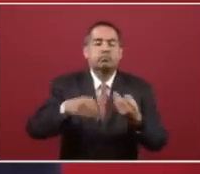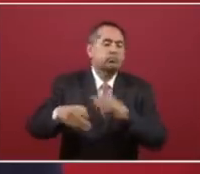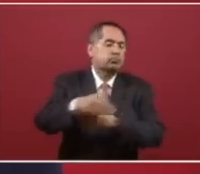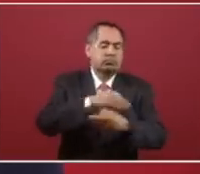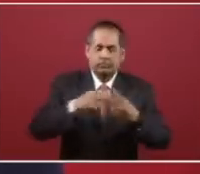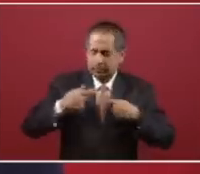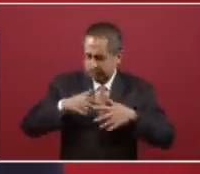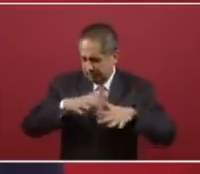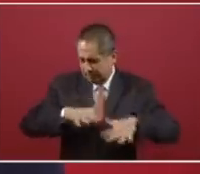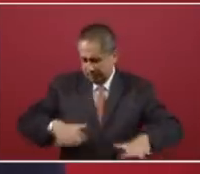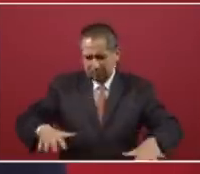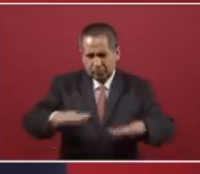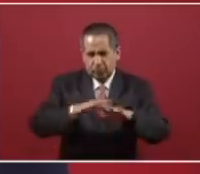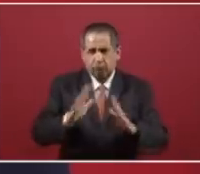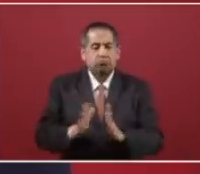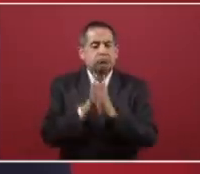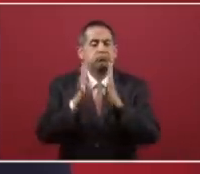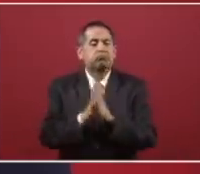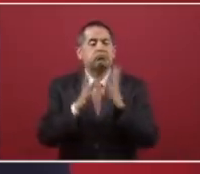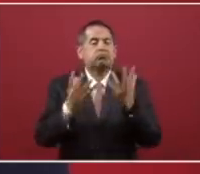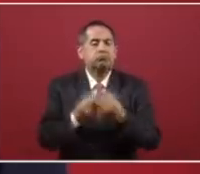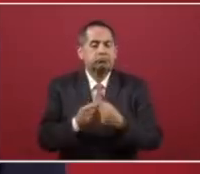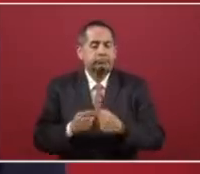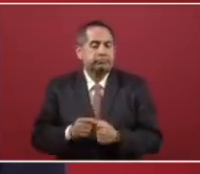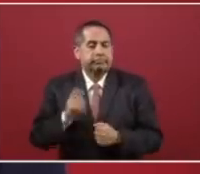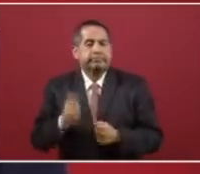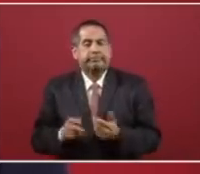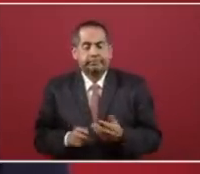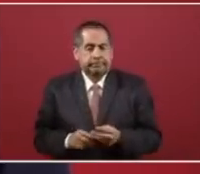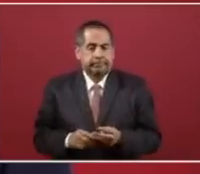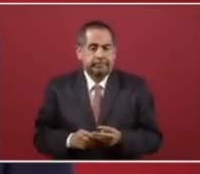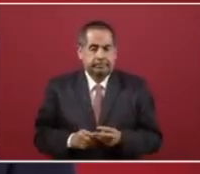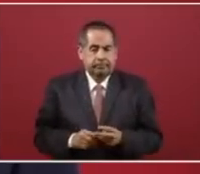pueblo en